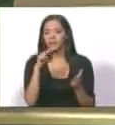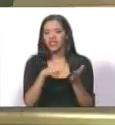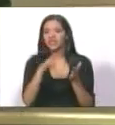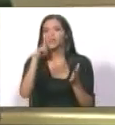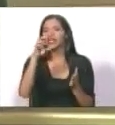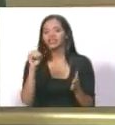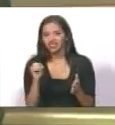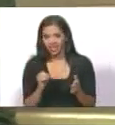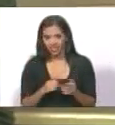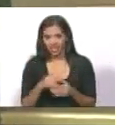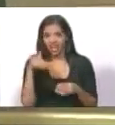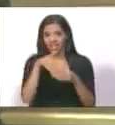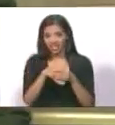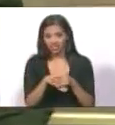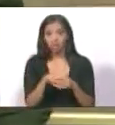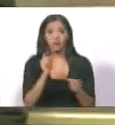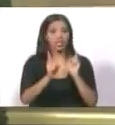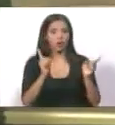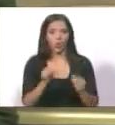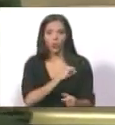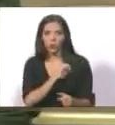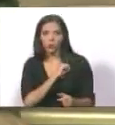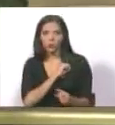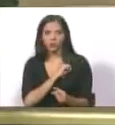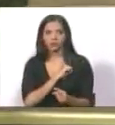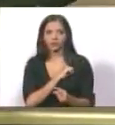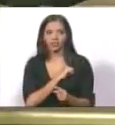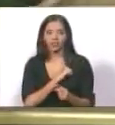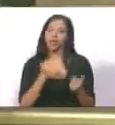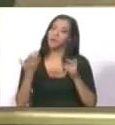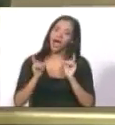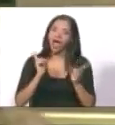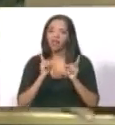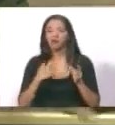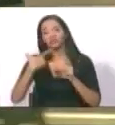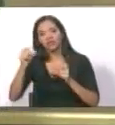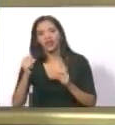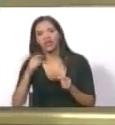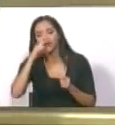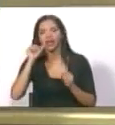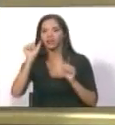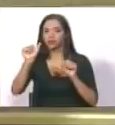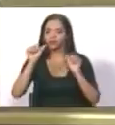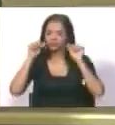2020, 2020. Más de uno está asustado ahí. Parece que algunos se van ahí y Nicolás va a seguir aquí.